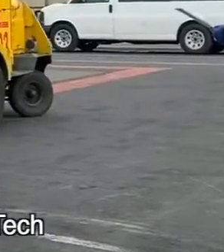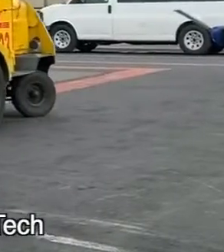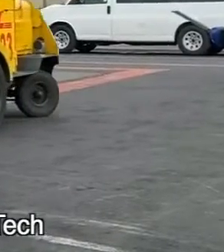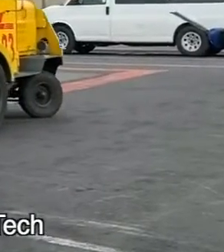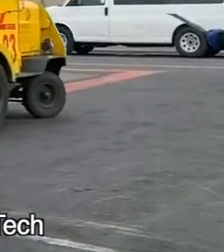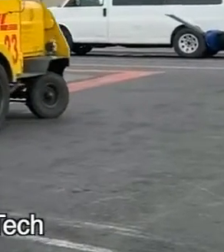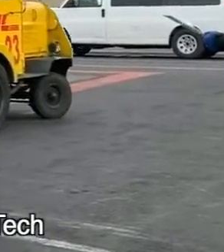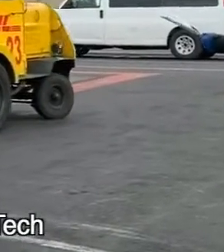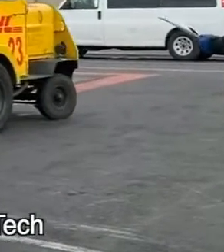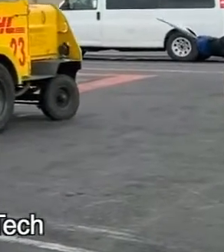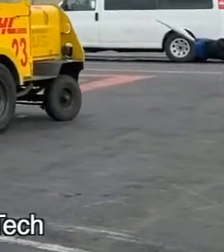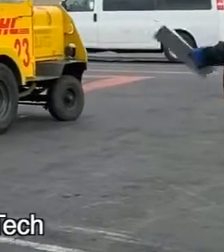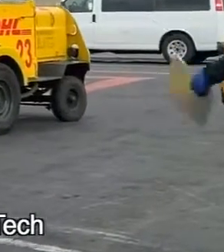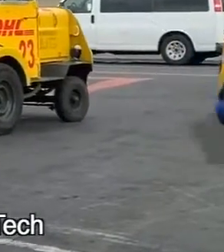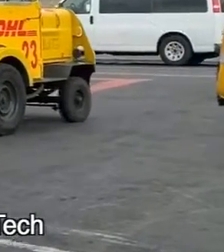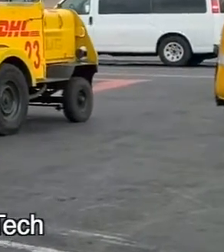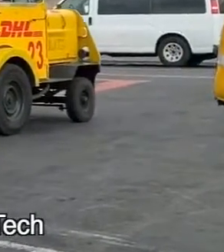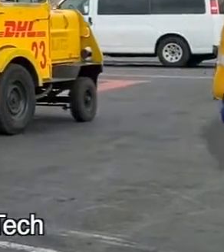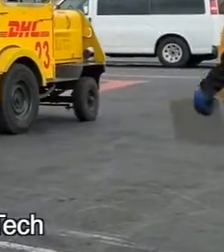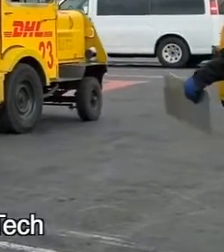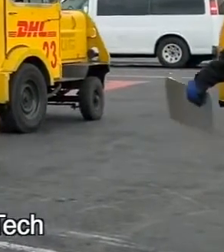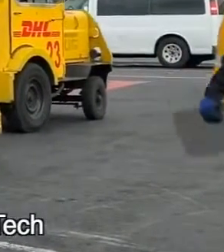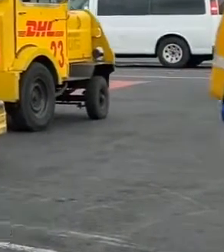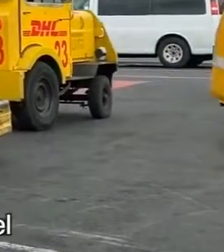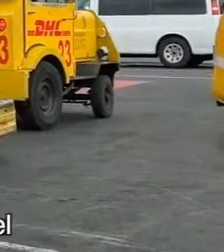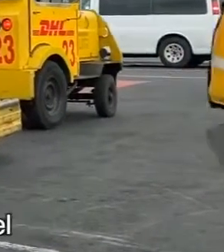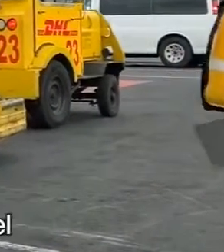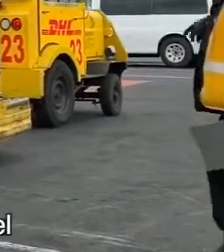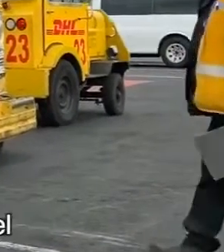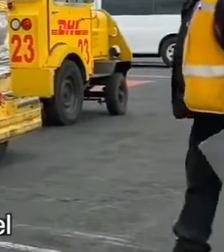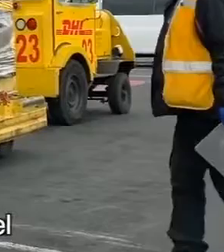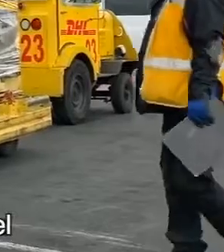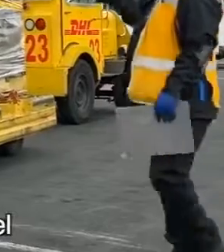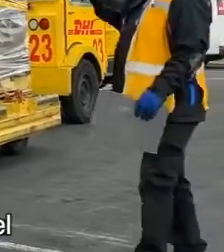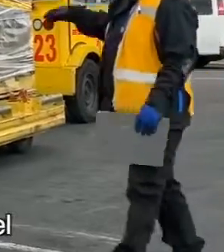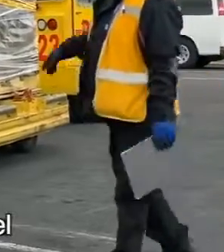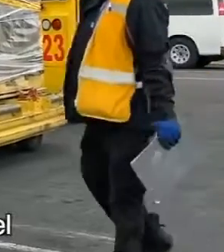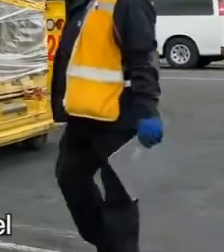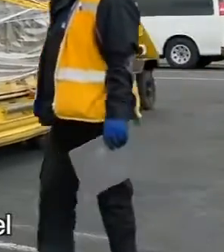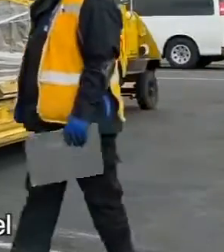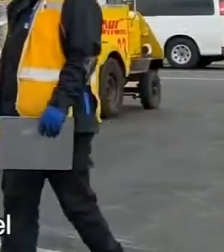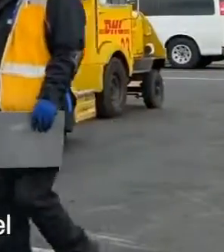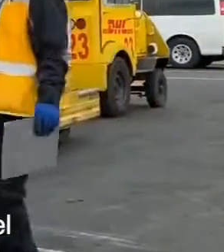farmacéutica Pfizer-BioNTech ha entregado a nuestro país un total de